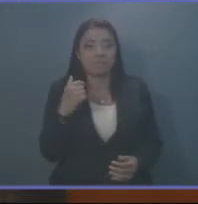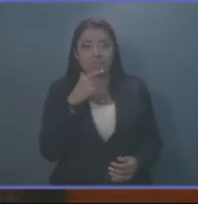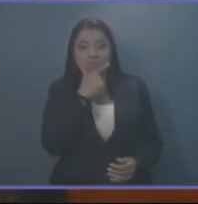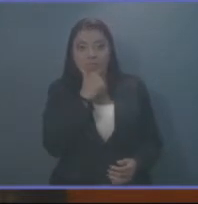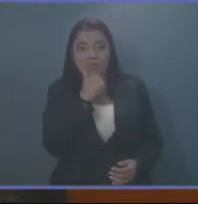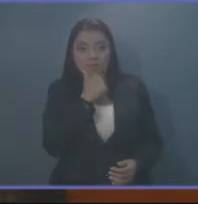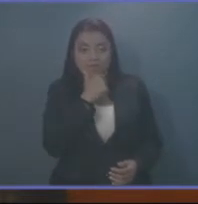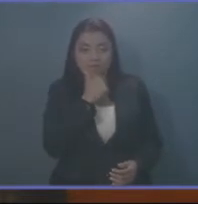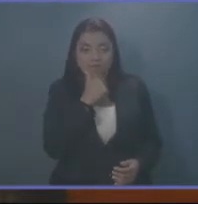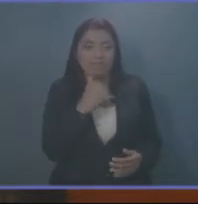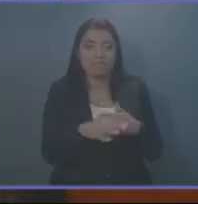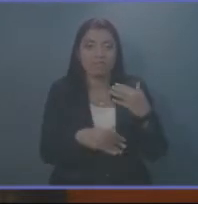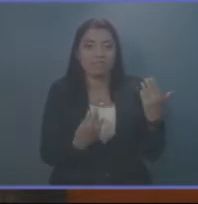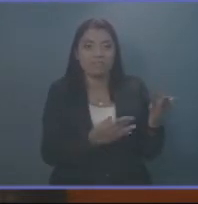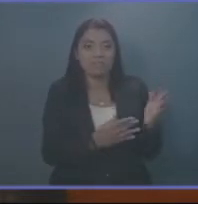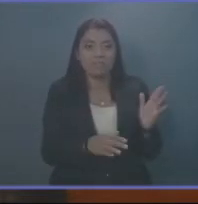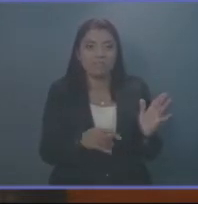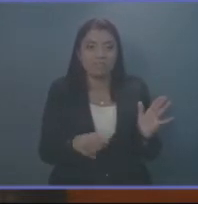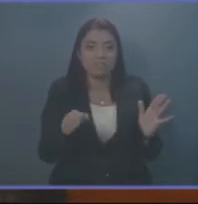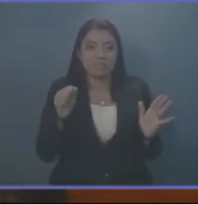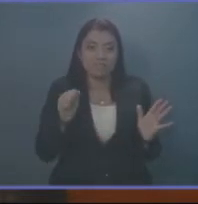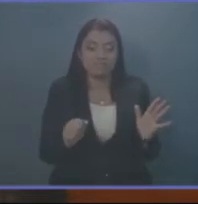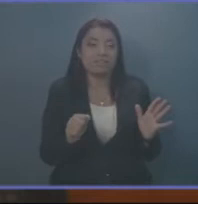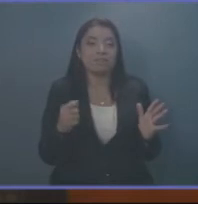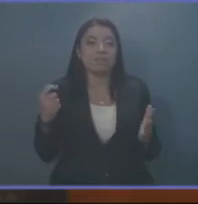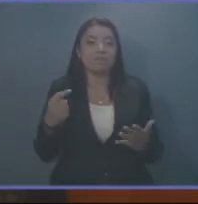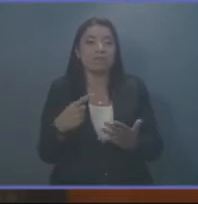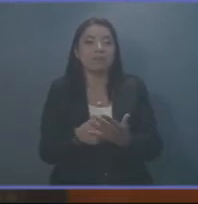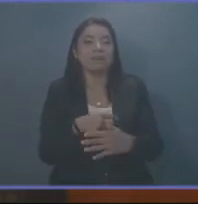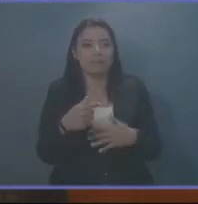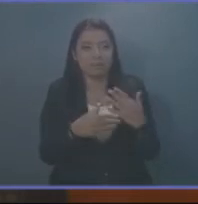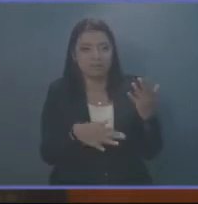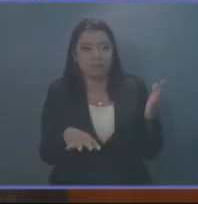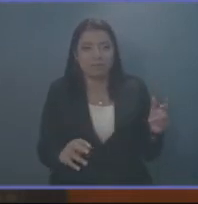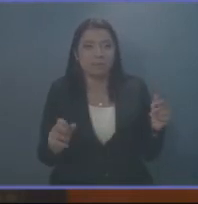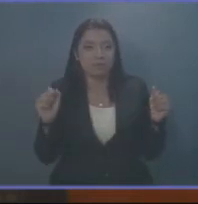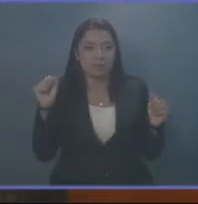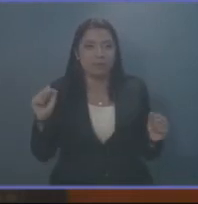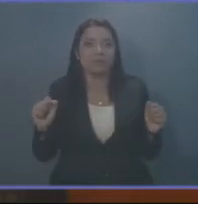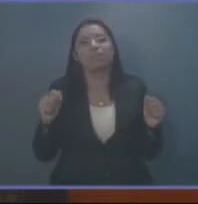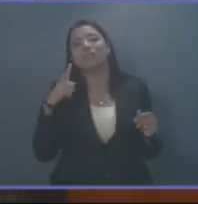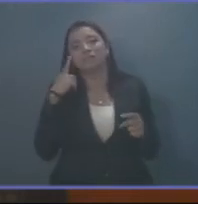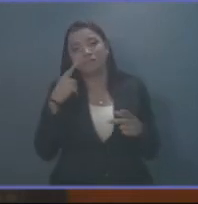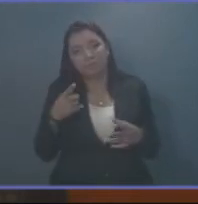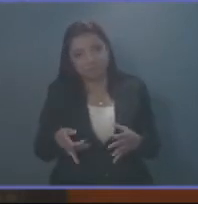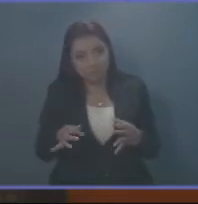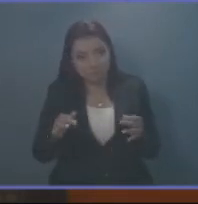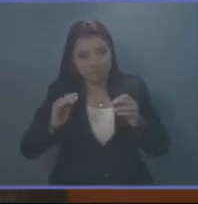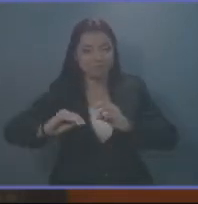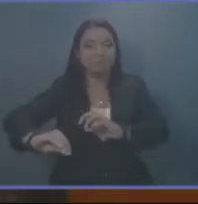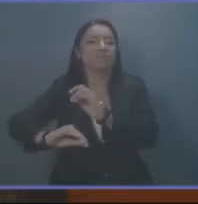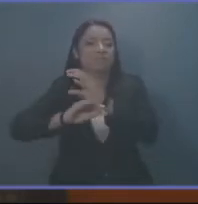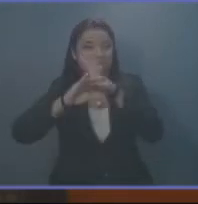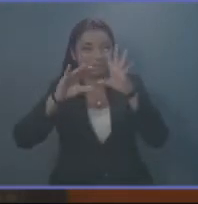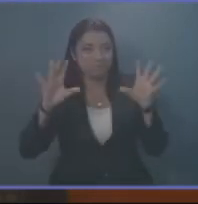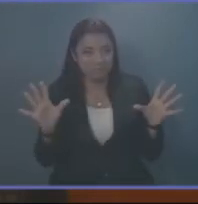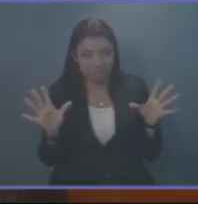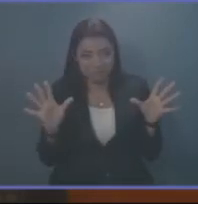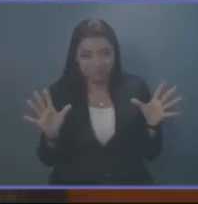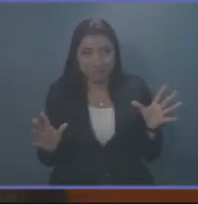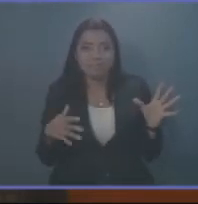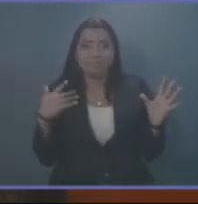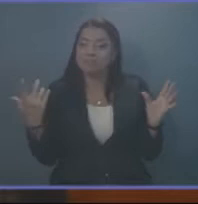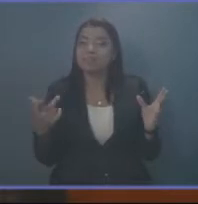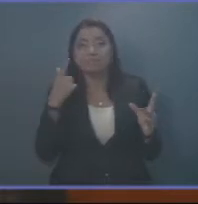las dudas, pero sí yo quisiera dejar la claridad